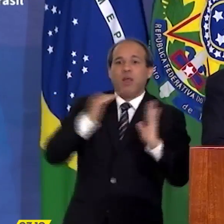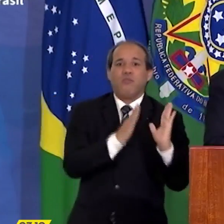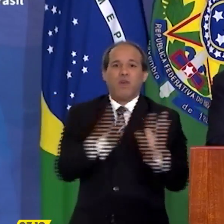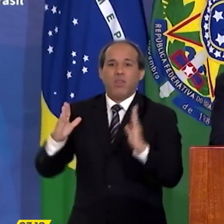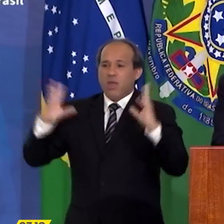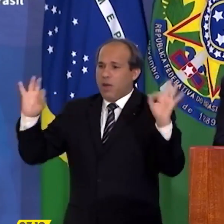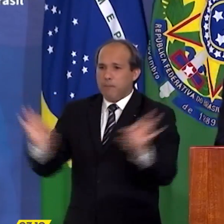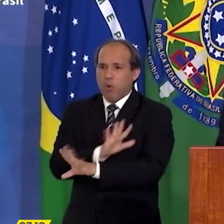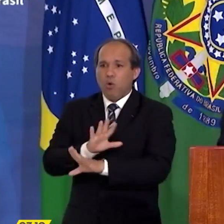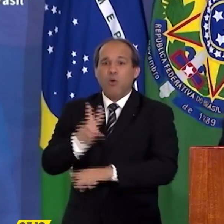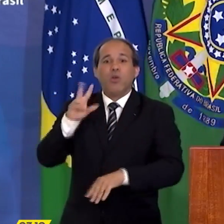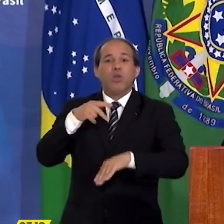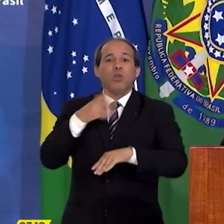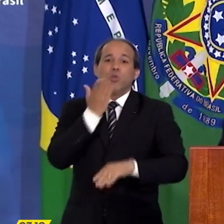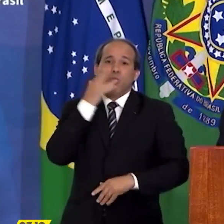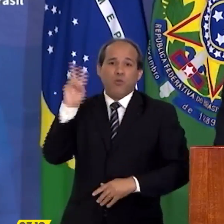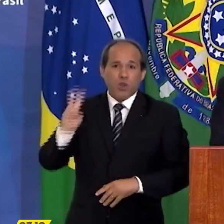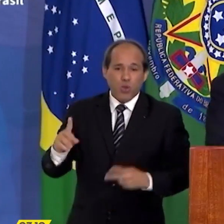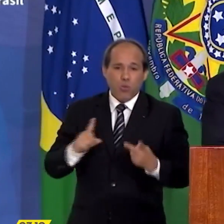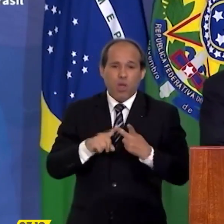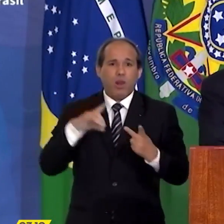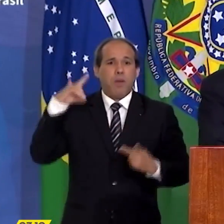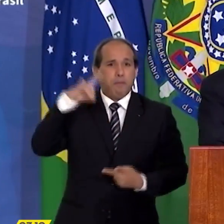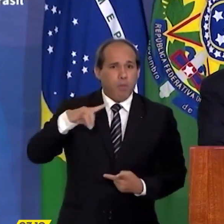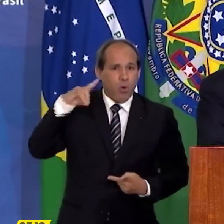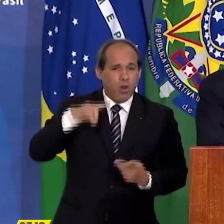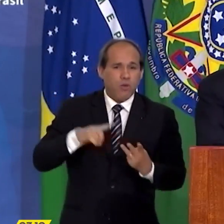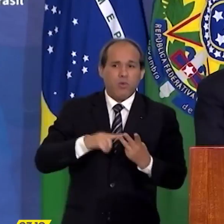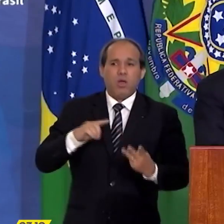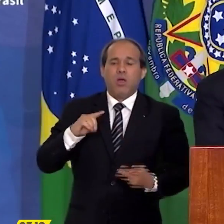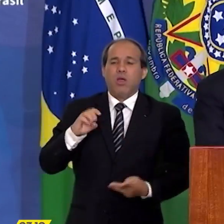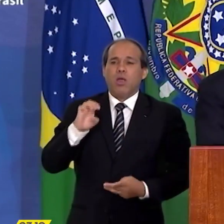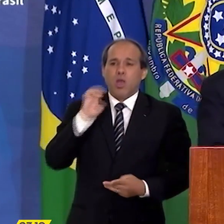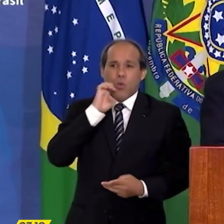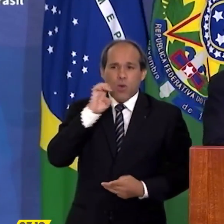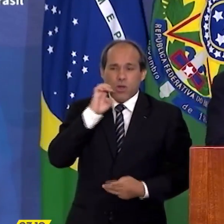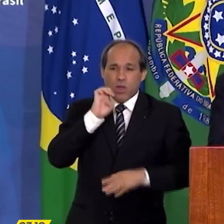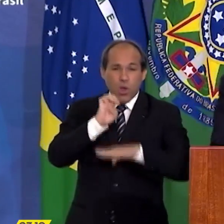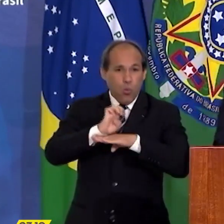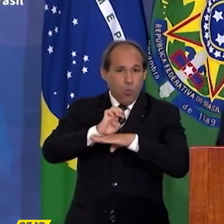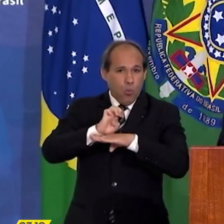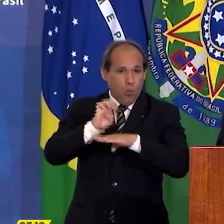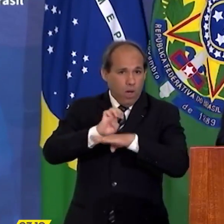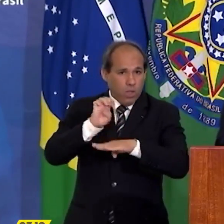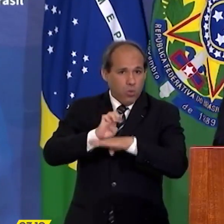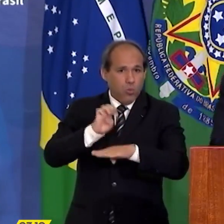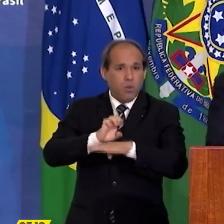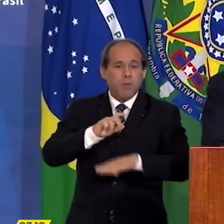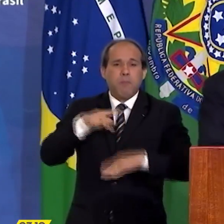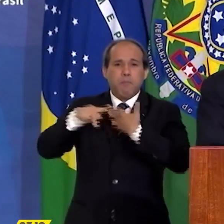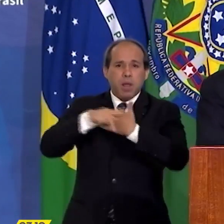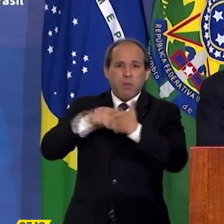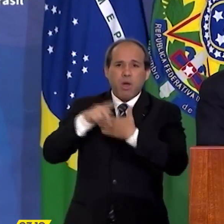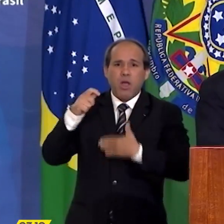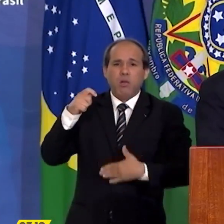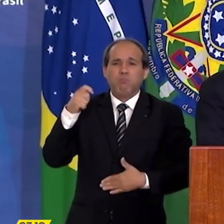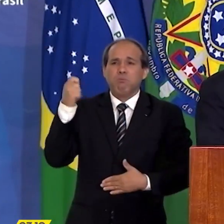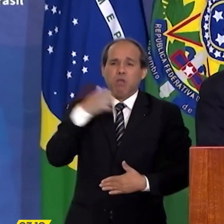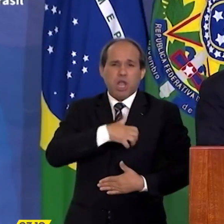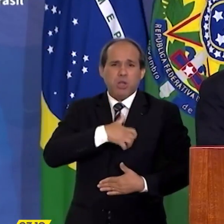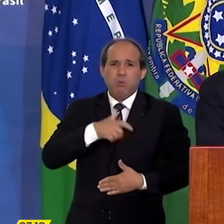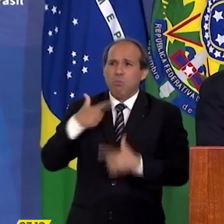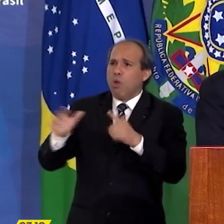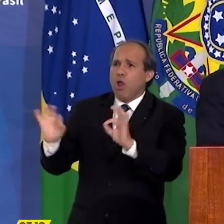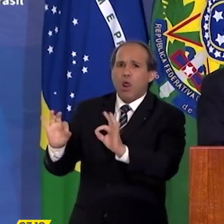opositor Renan Calheiros de que no disputaran lo que llama el campeonato de la muerte. El futuro de la convulsa Copa América de Brasil